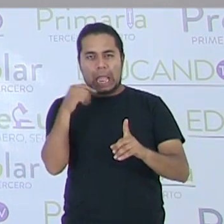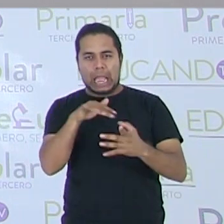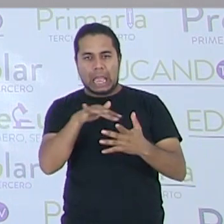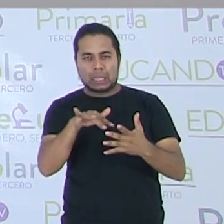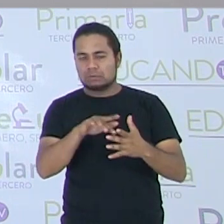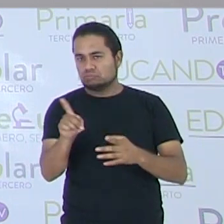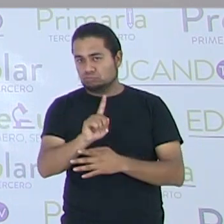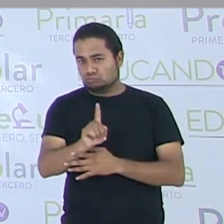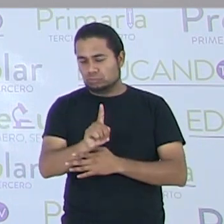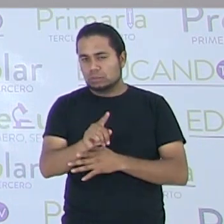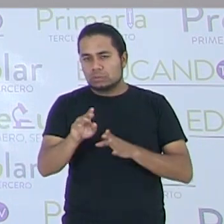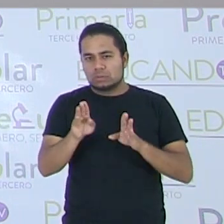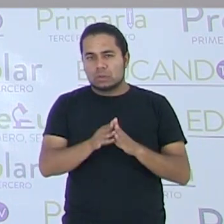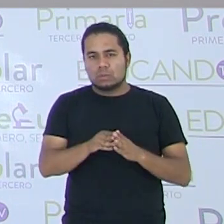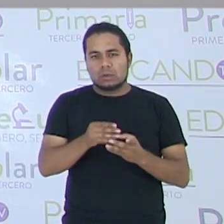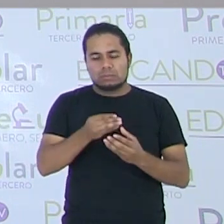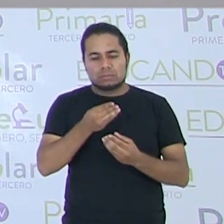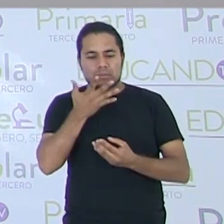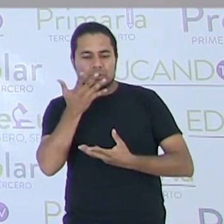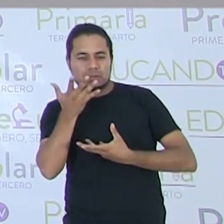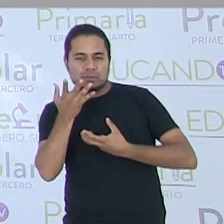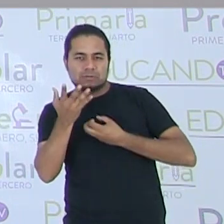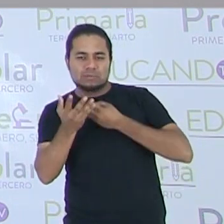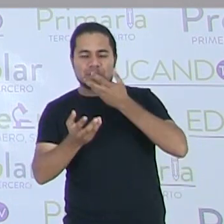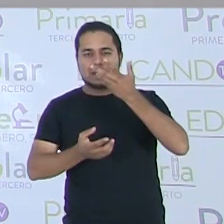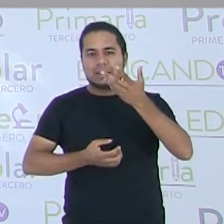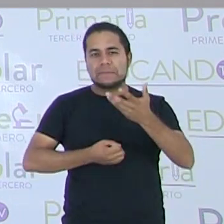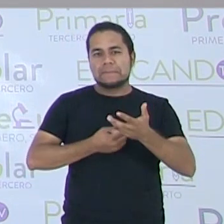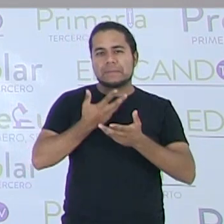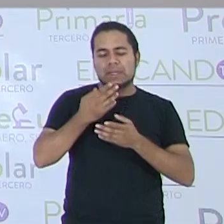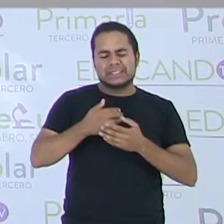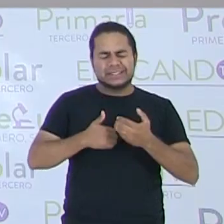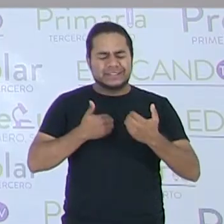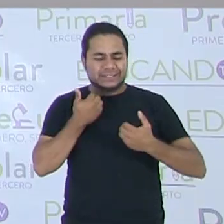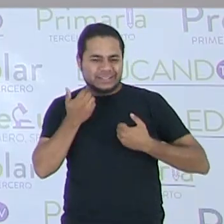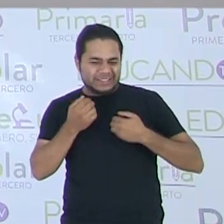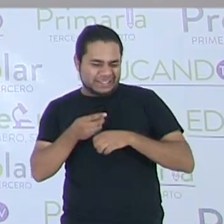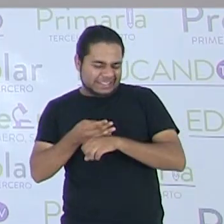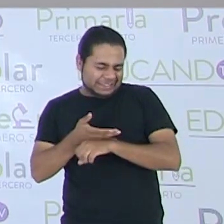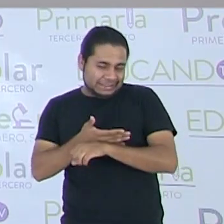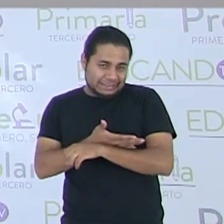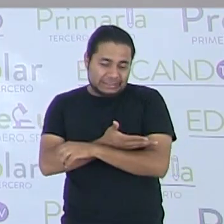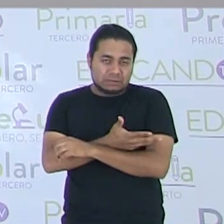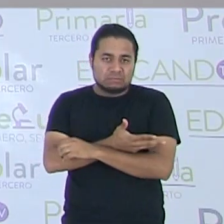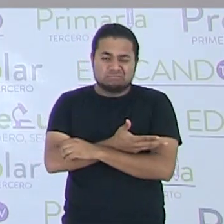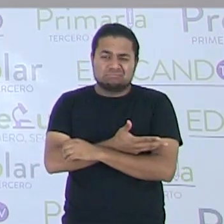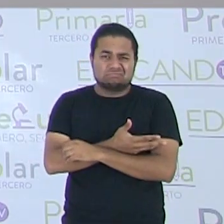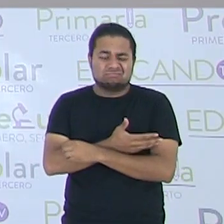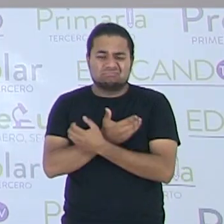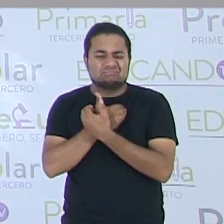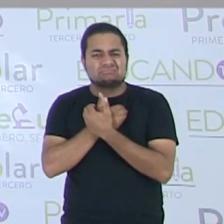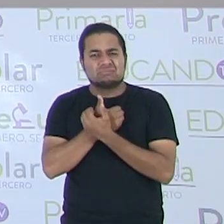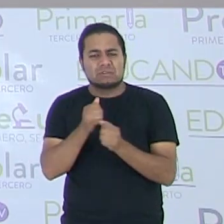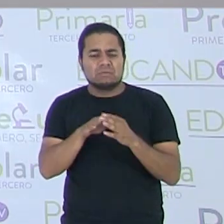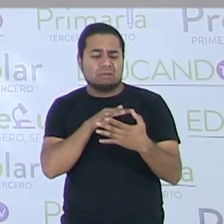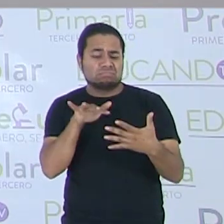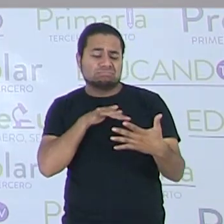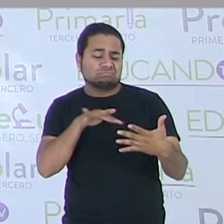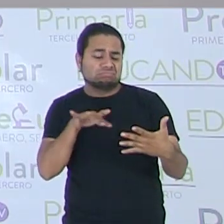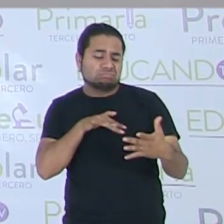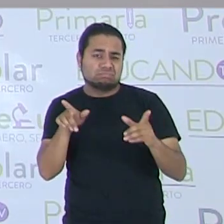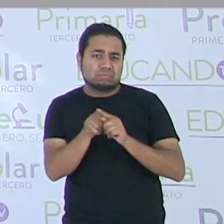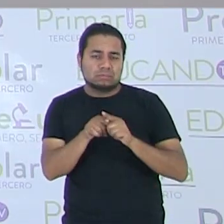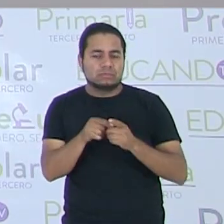si no la leemos con la entonación, con el énfasis, con la emoción que requiere, pues no se entiende el mensaje, no llega